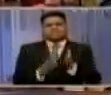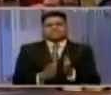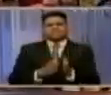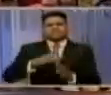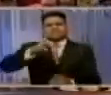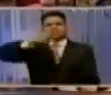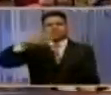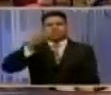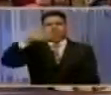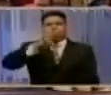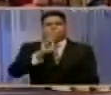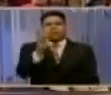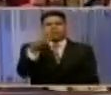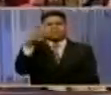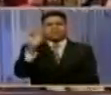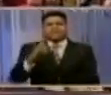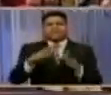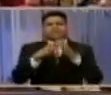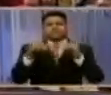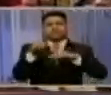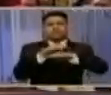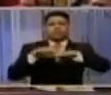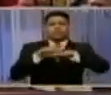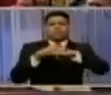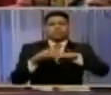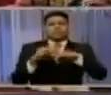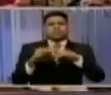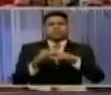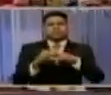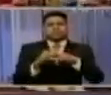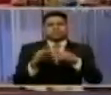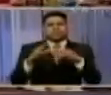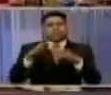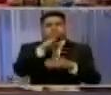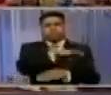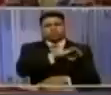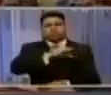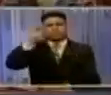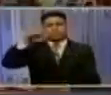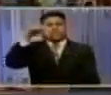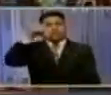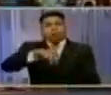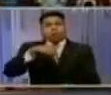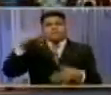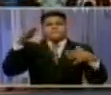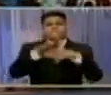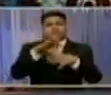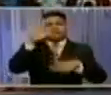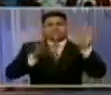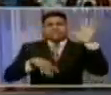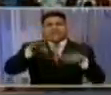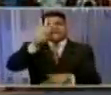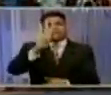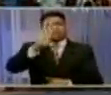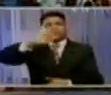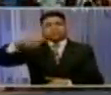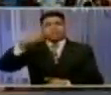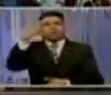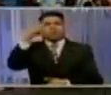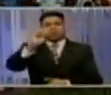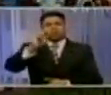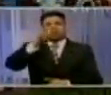Arriaza y todos los ministros del área social, que hoy martes 14 de junio del año